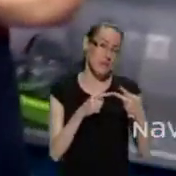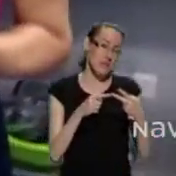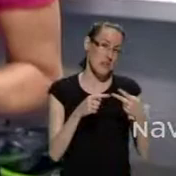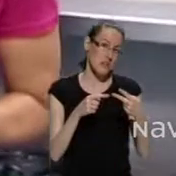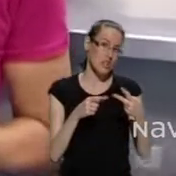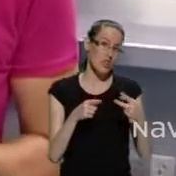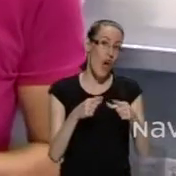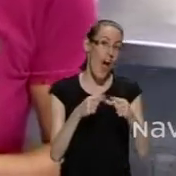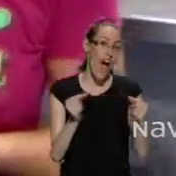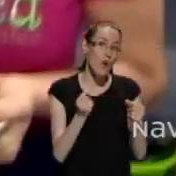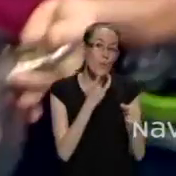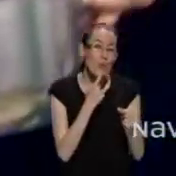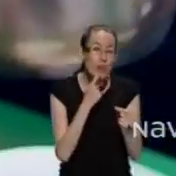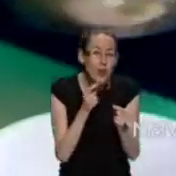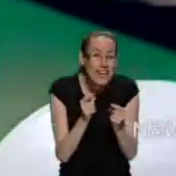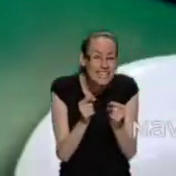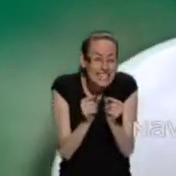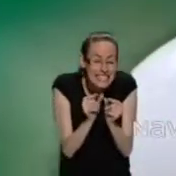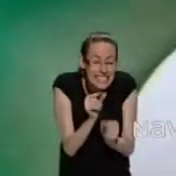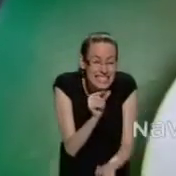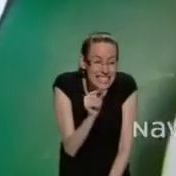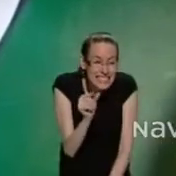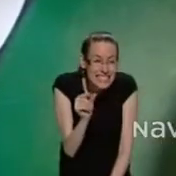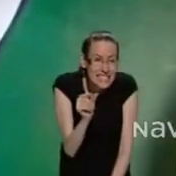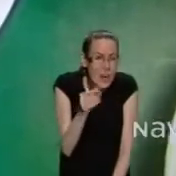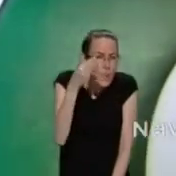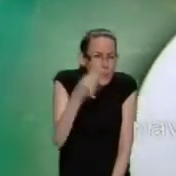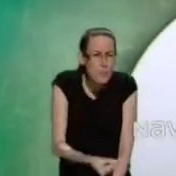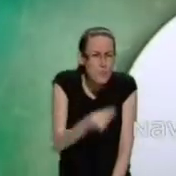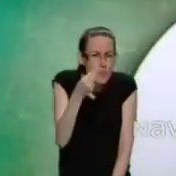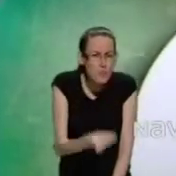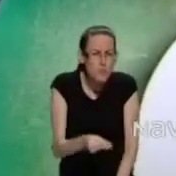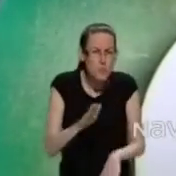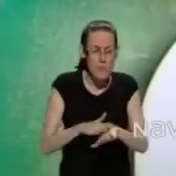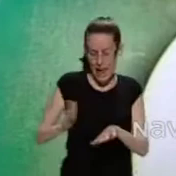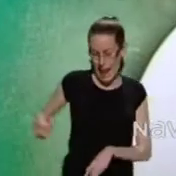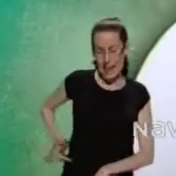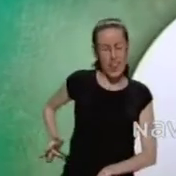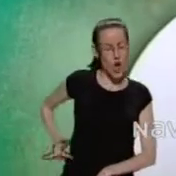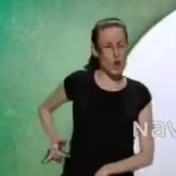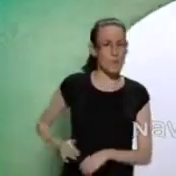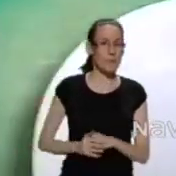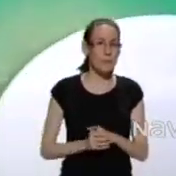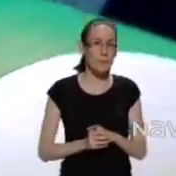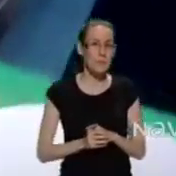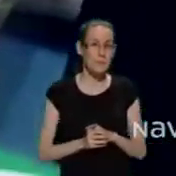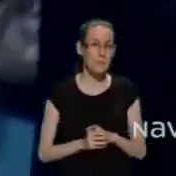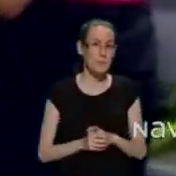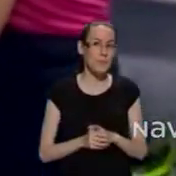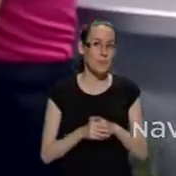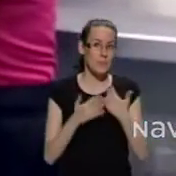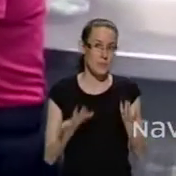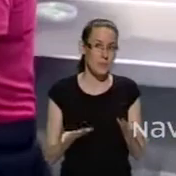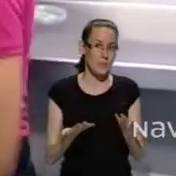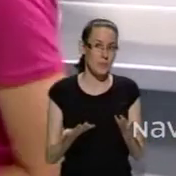rojas, chiquiticas, que son muy buenas para el riñón. Y, por lo tanto, también